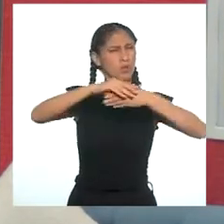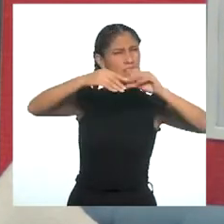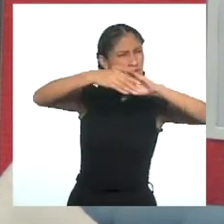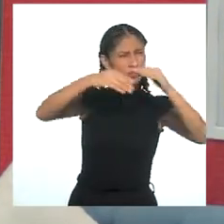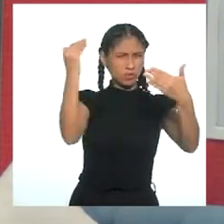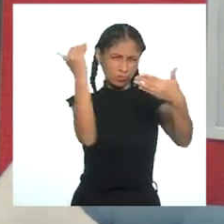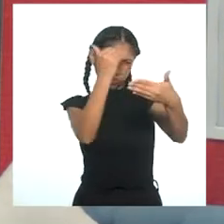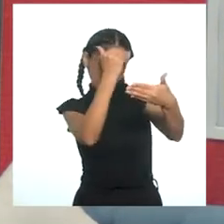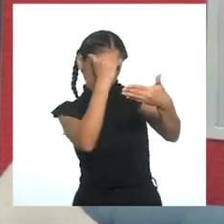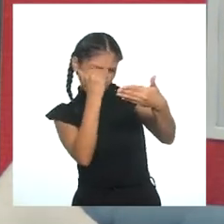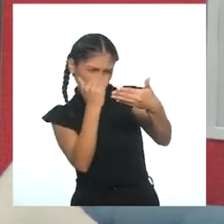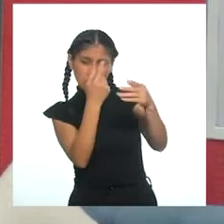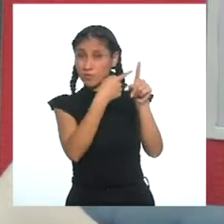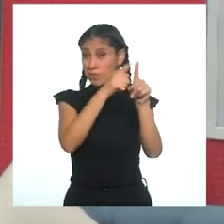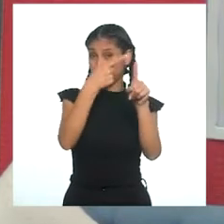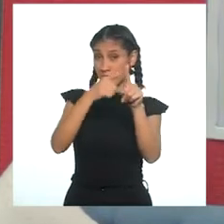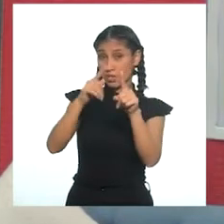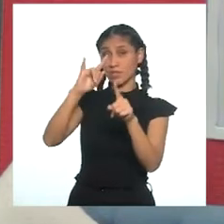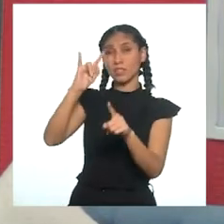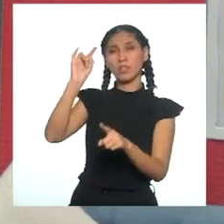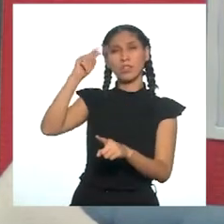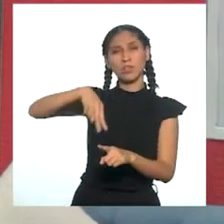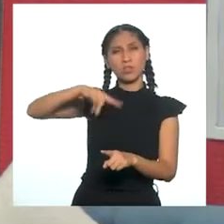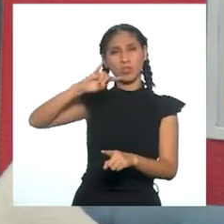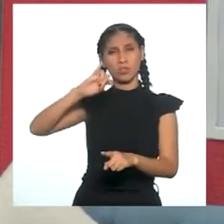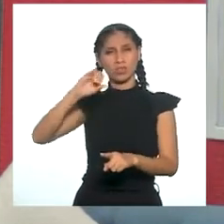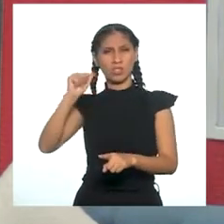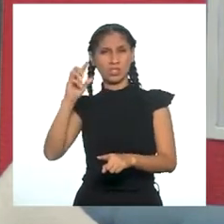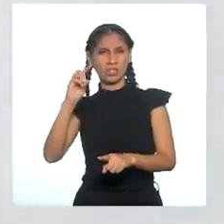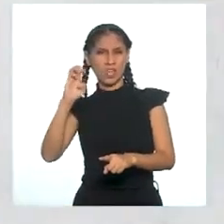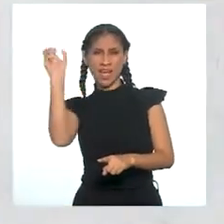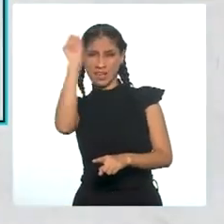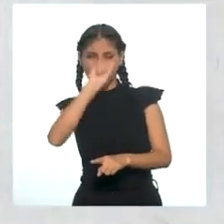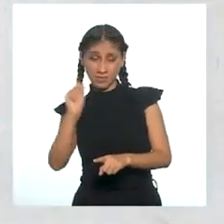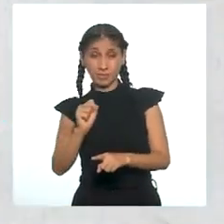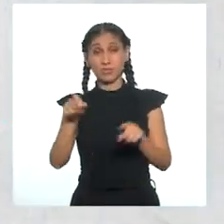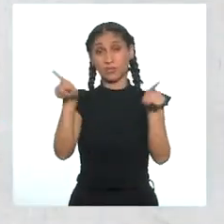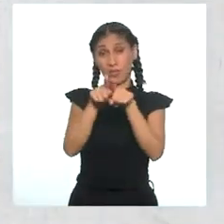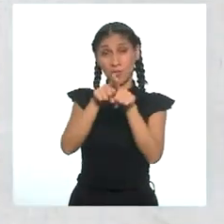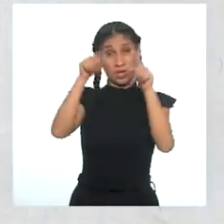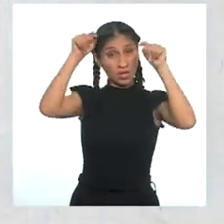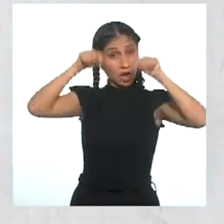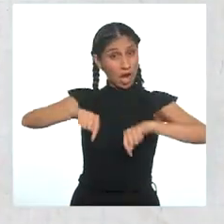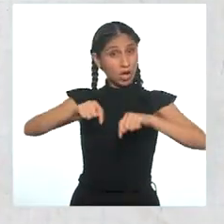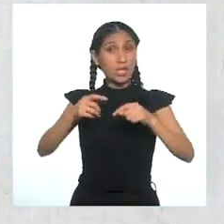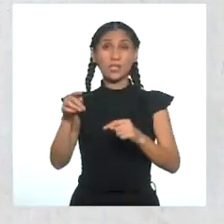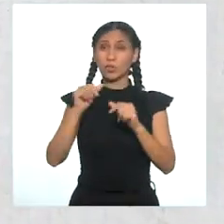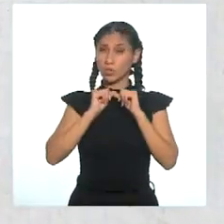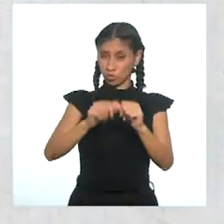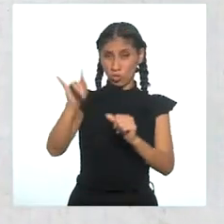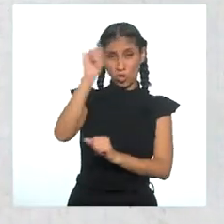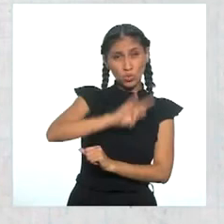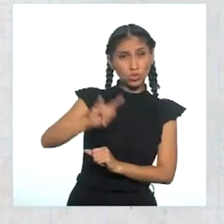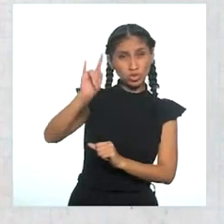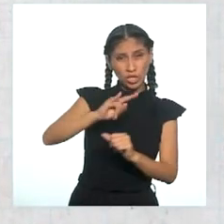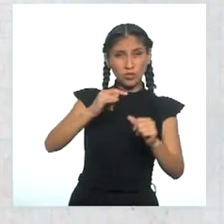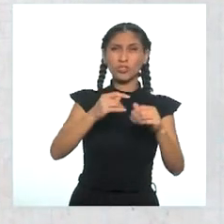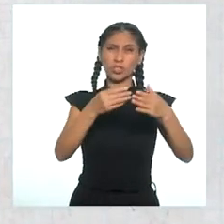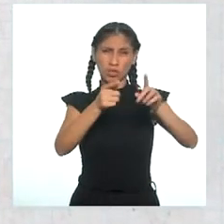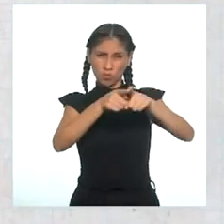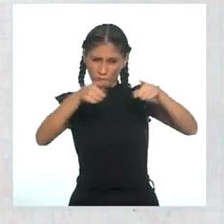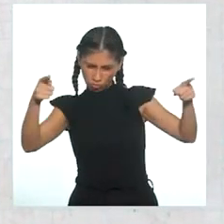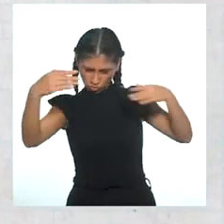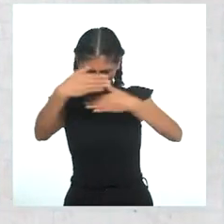hubo distintas unidades de medida de superficie. Incluso, actualmente, se siguen usando medidas de superficie agrarias